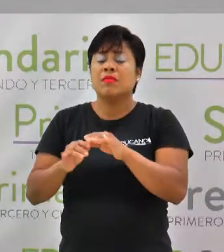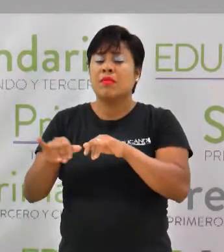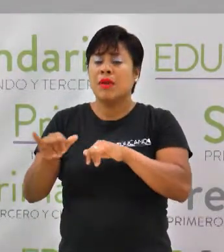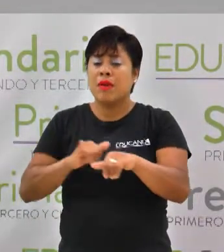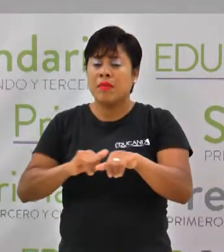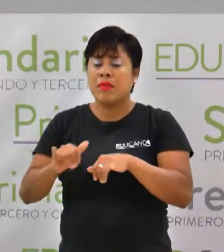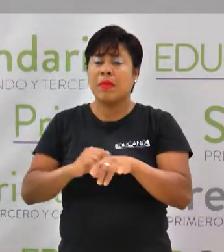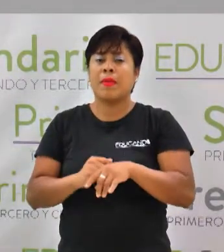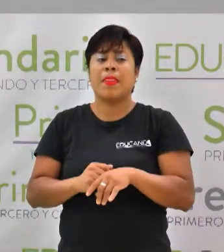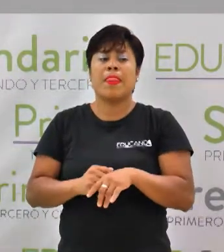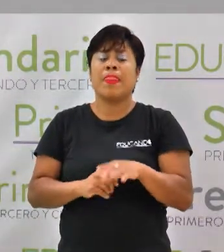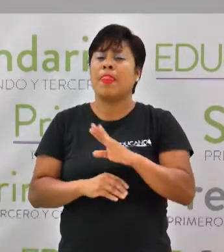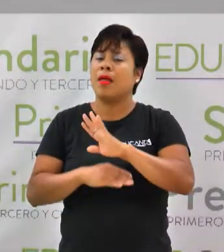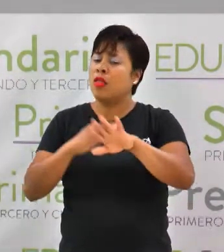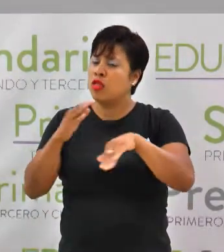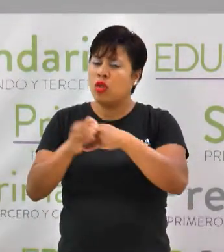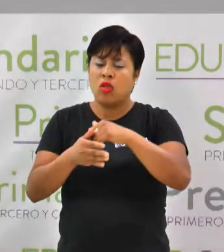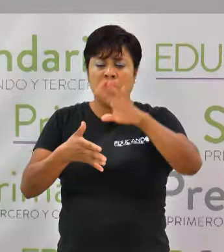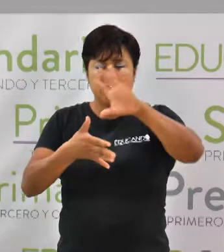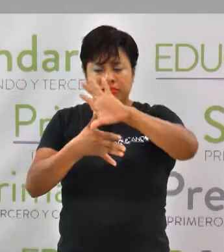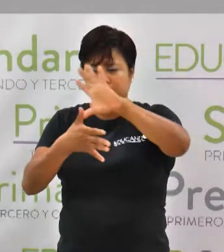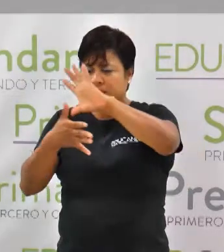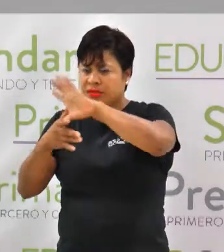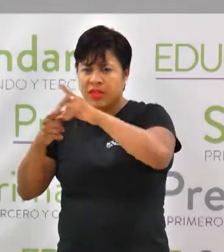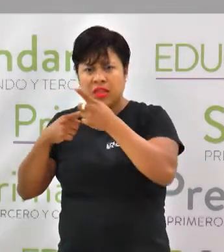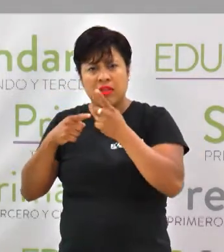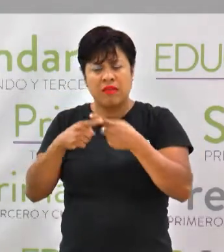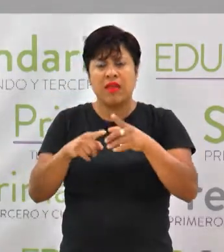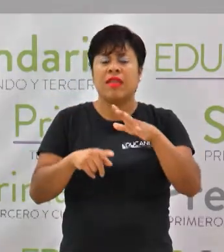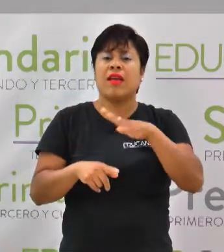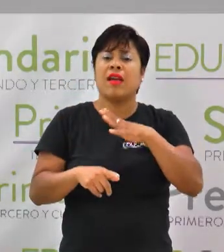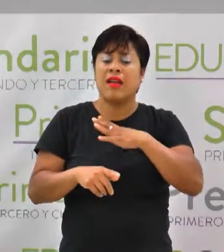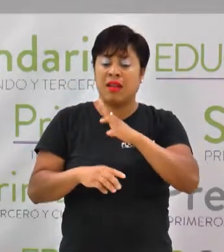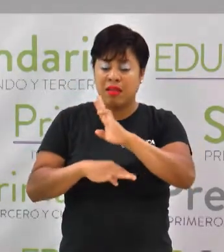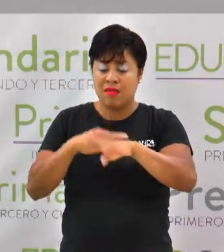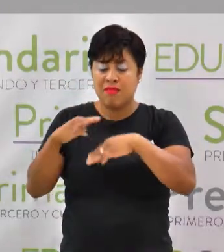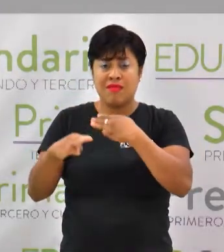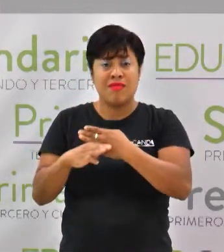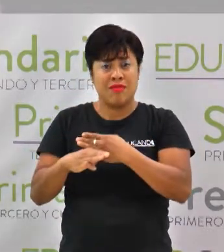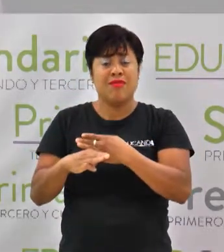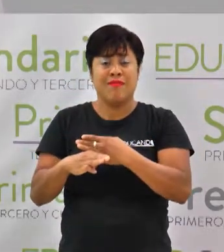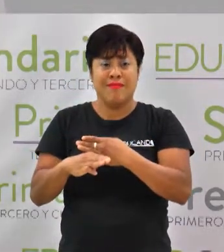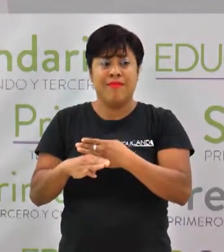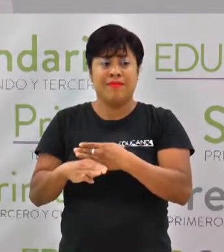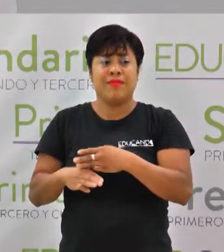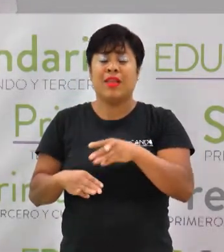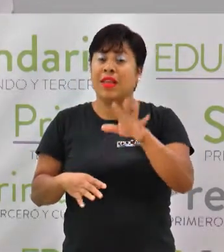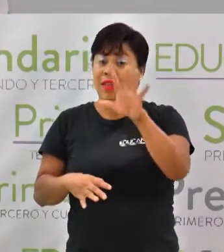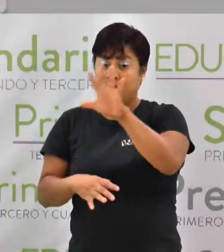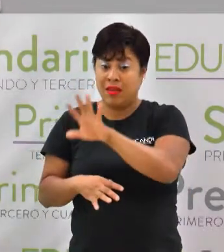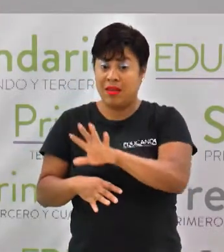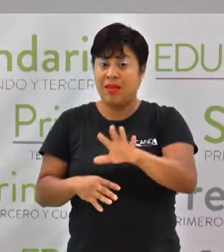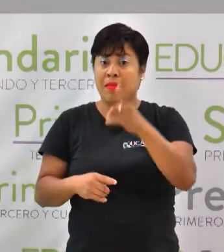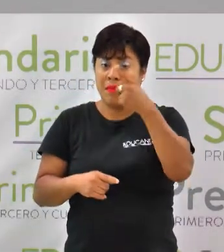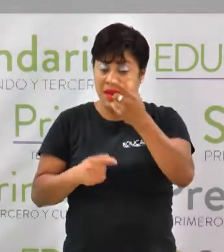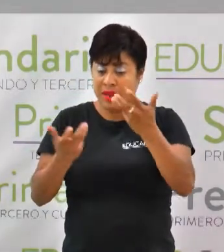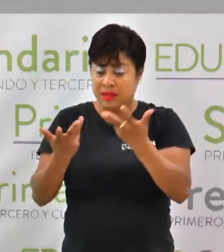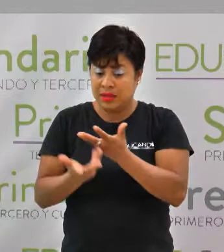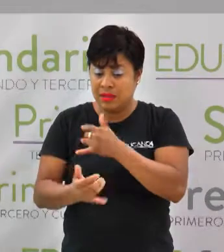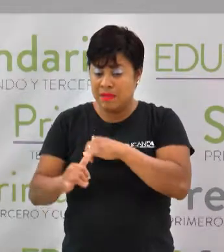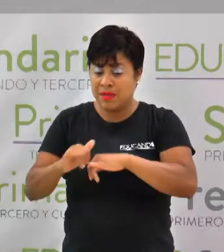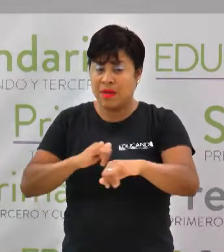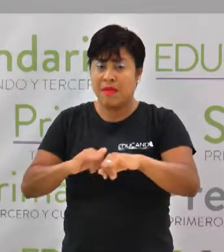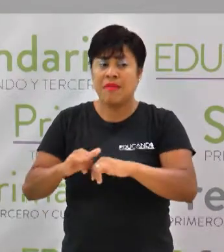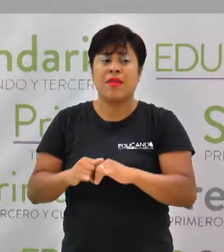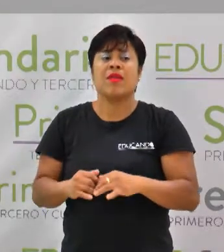un mapa de todos los continentes que hay en nuestro planeta Tierra. Haz de cuenta que para hacer este